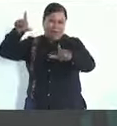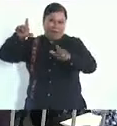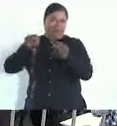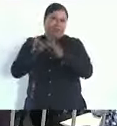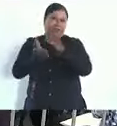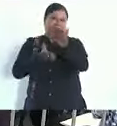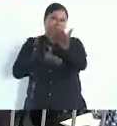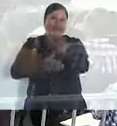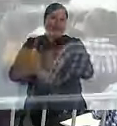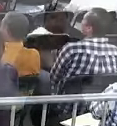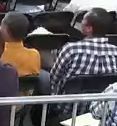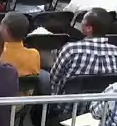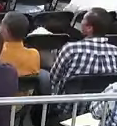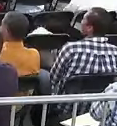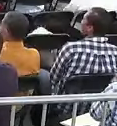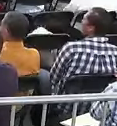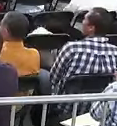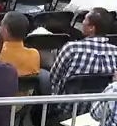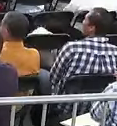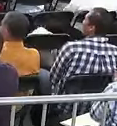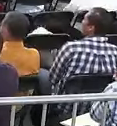gracias.